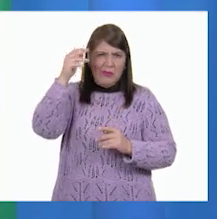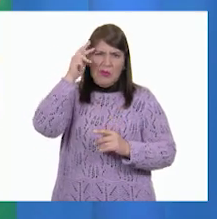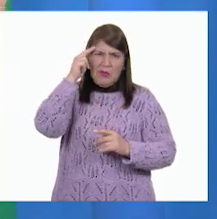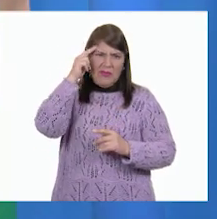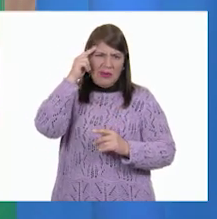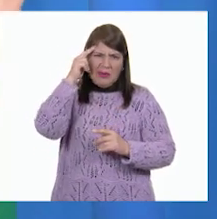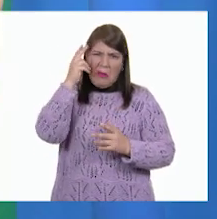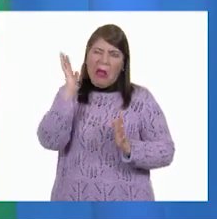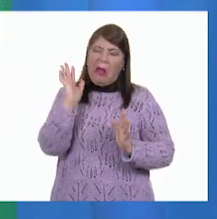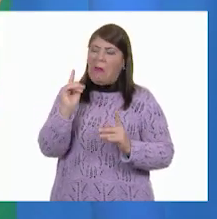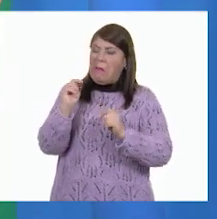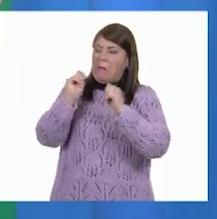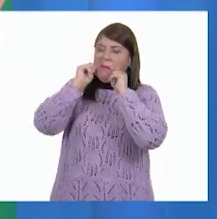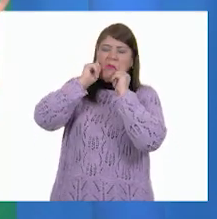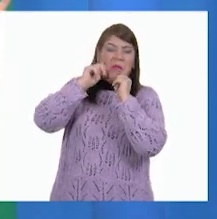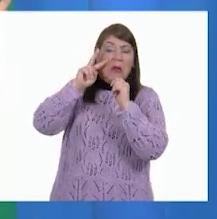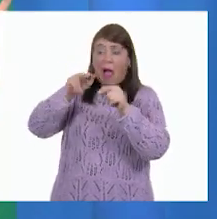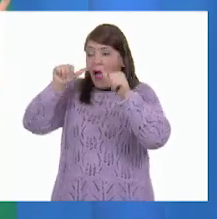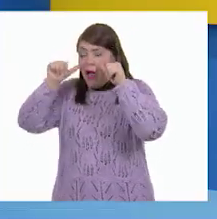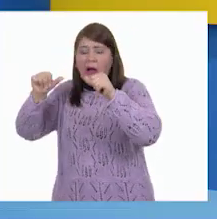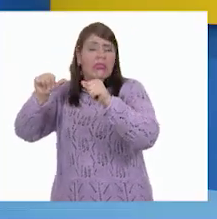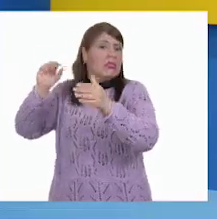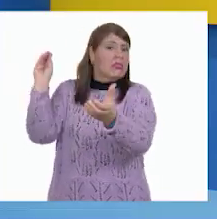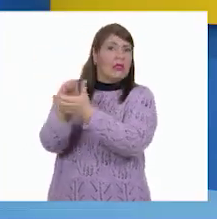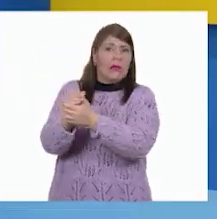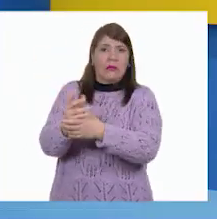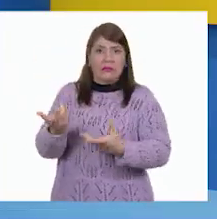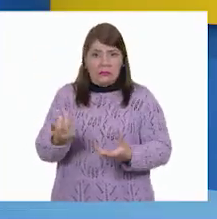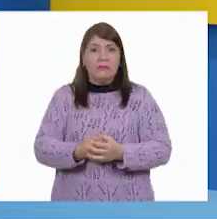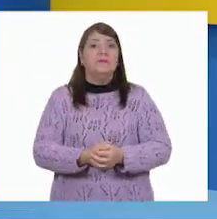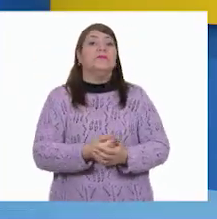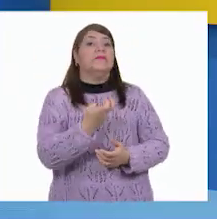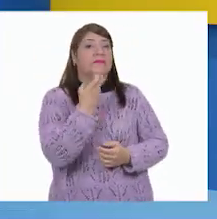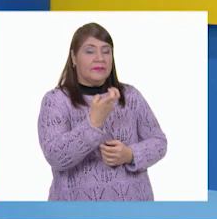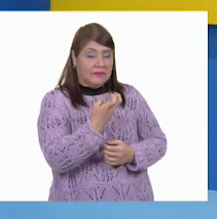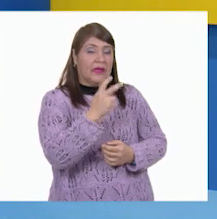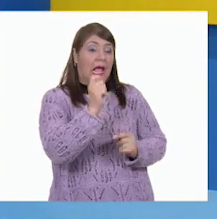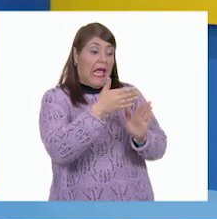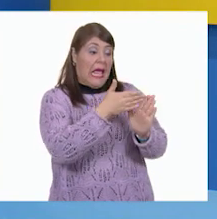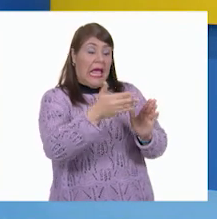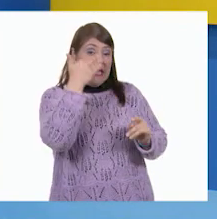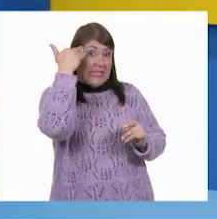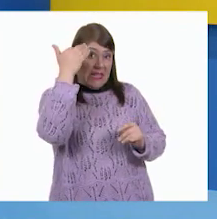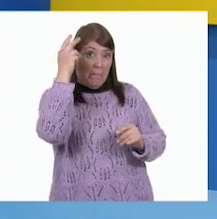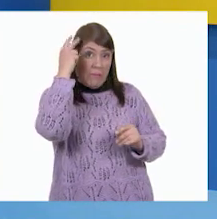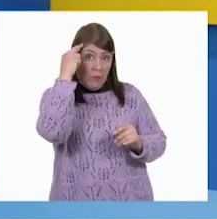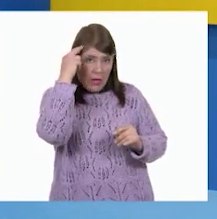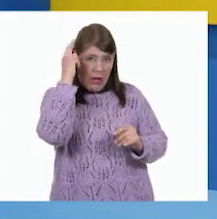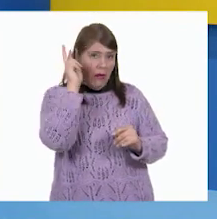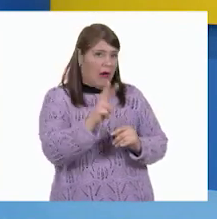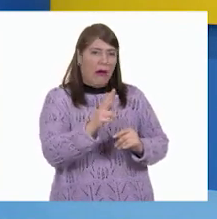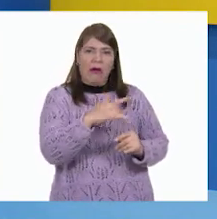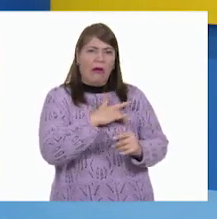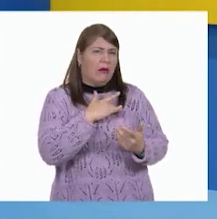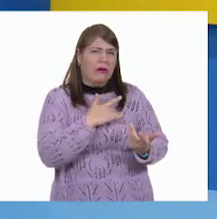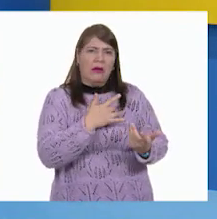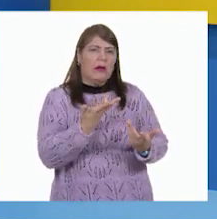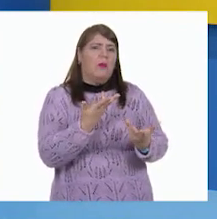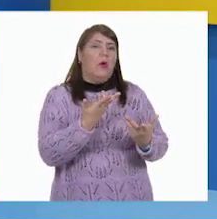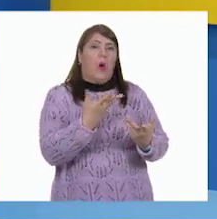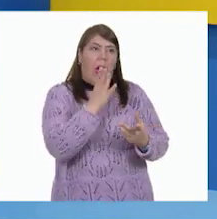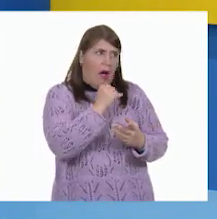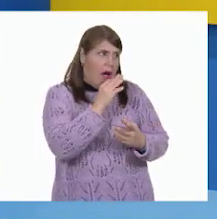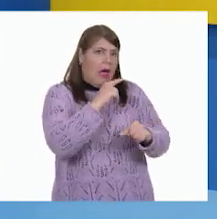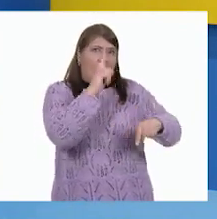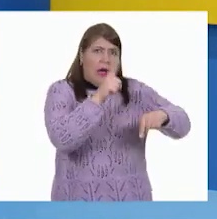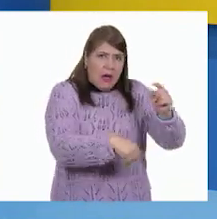parece que ni le importaba darle solución. Así fue. El régimen de Porfirio Díaz, que parecía inacabable, eterno,